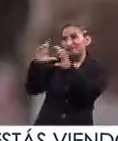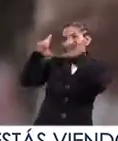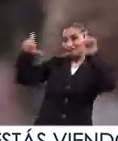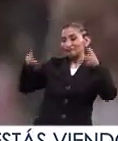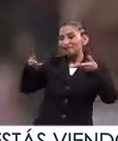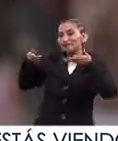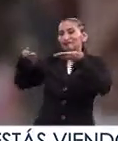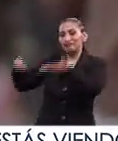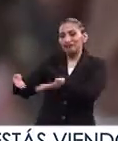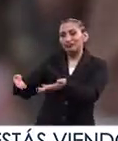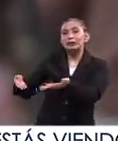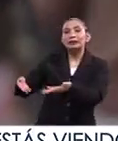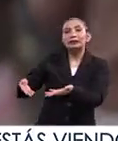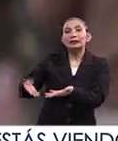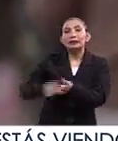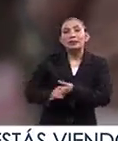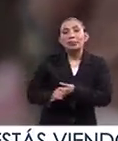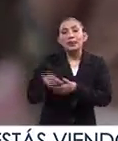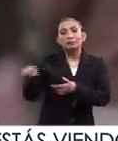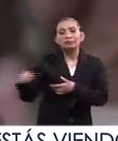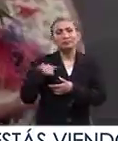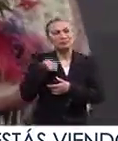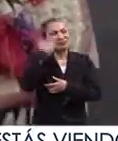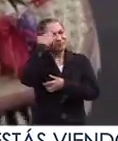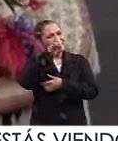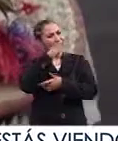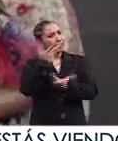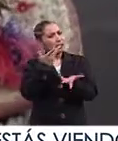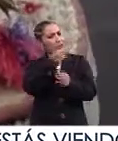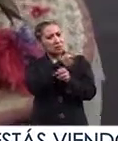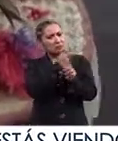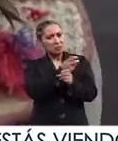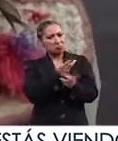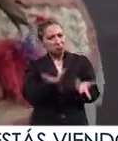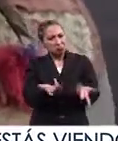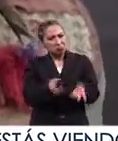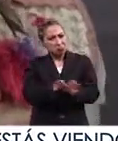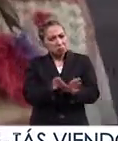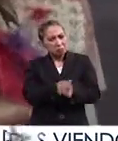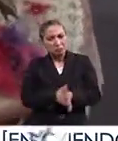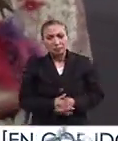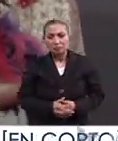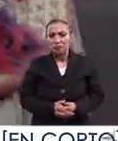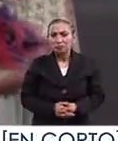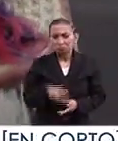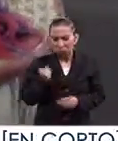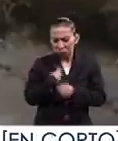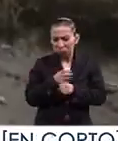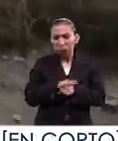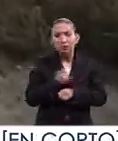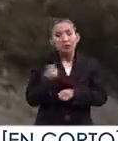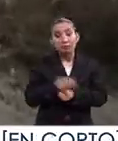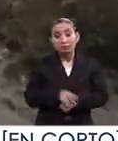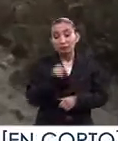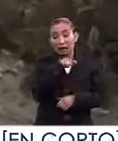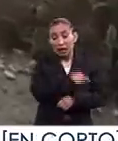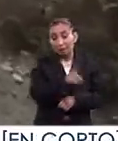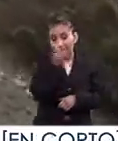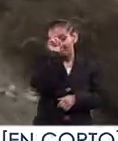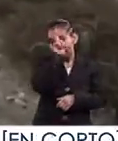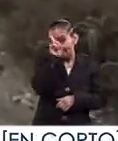digamos. Y la extrañeza de que no lo hayan invitado, ¿no? Entonces, él me